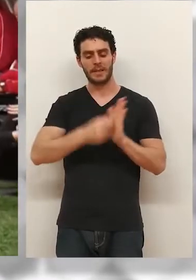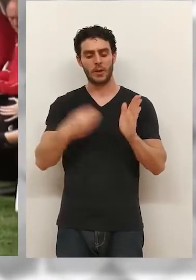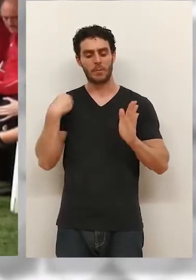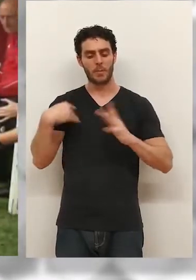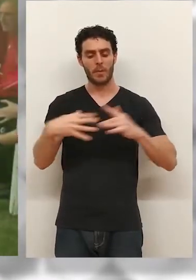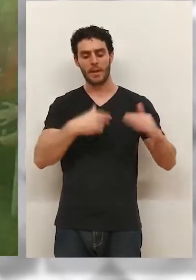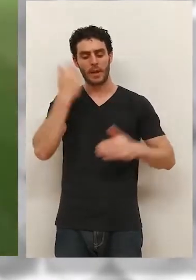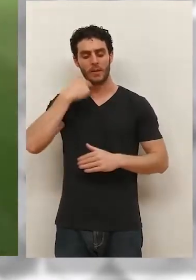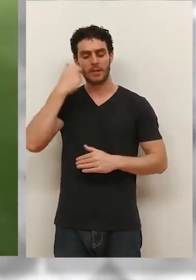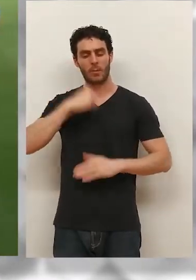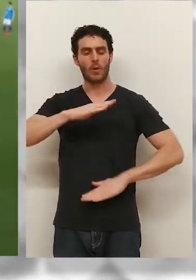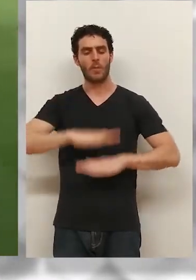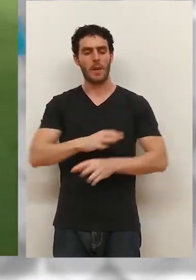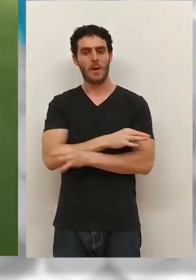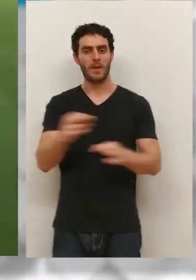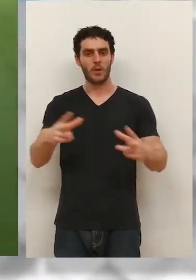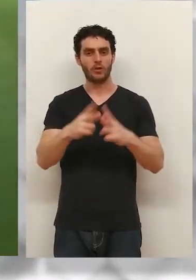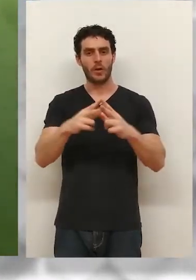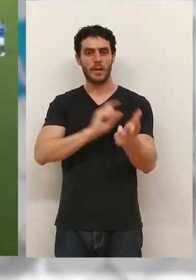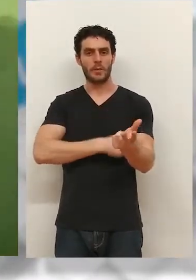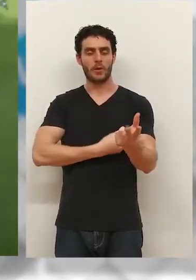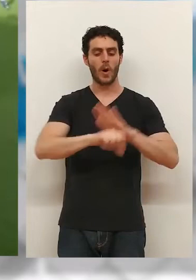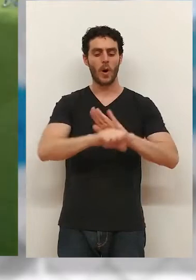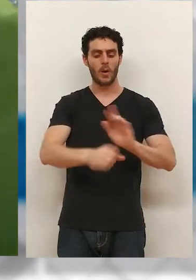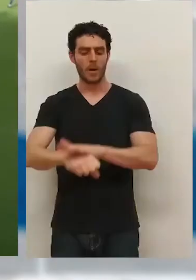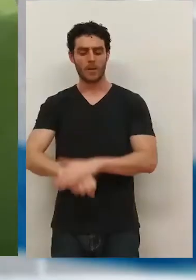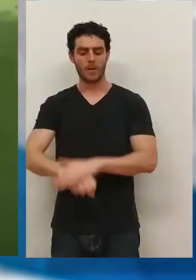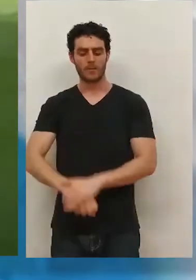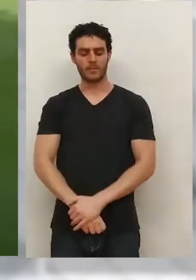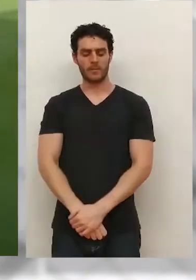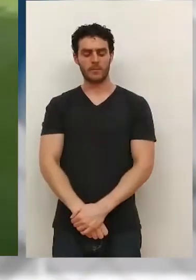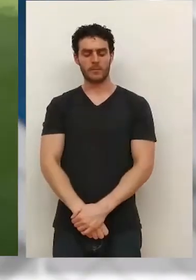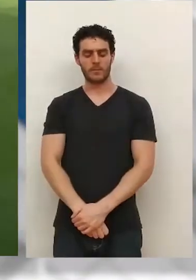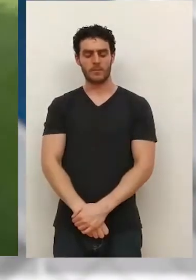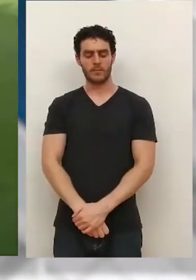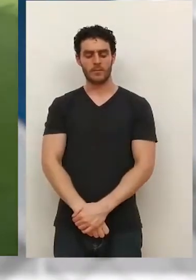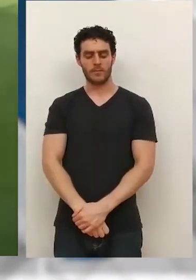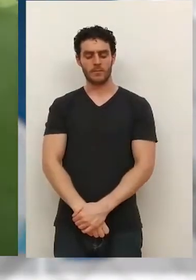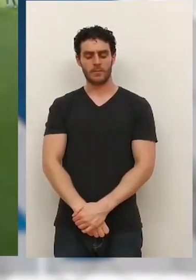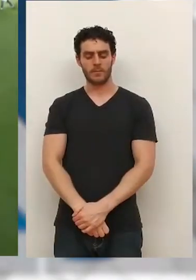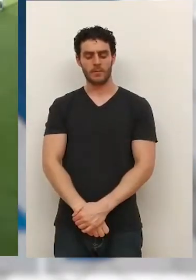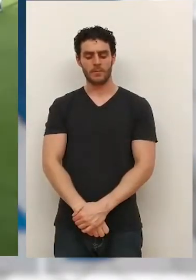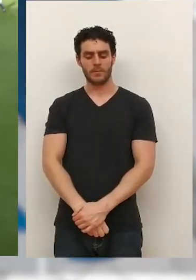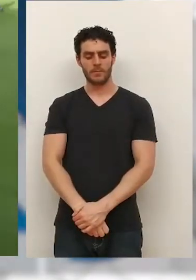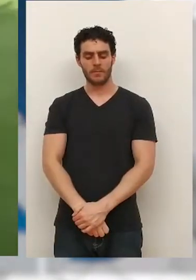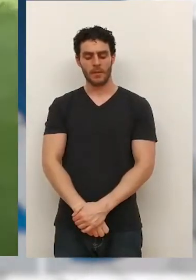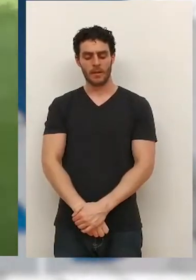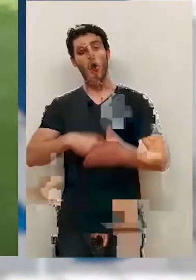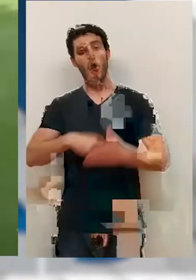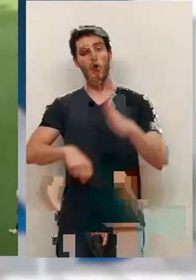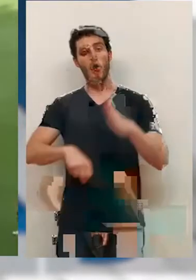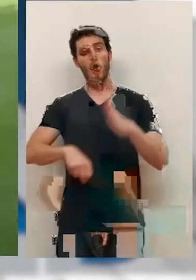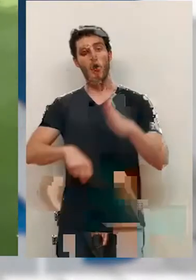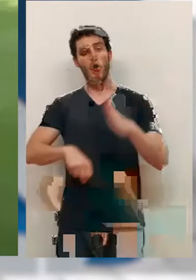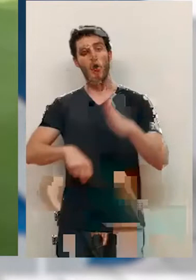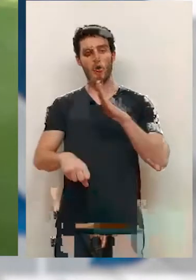cumplió el partido del sábado entre Sociedad Deportiva Logroñés y Unión Deportiva Logroñés. Saltaron mejor al césped los de Aguilá, que ya en el minuto 3 lograron